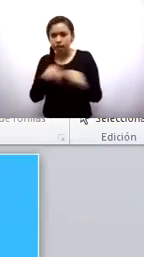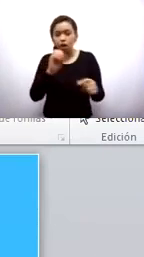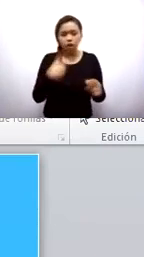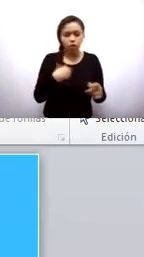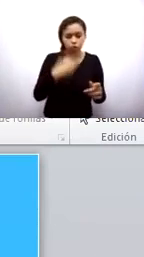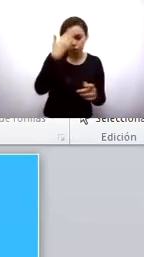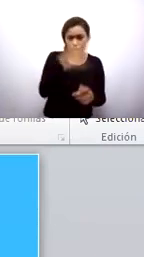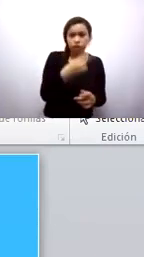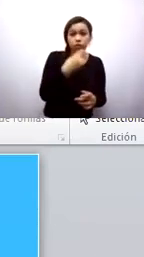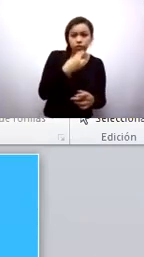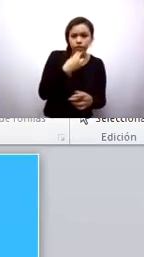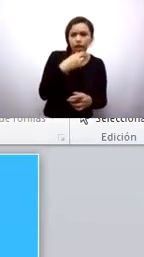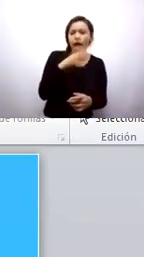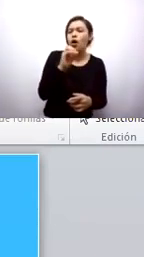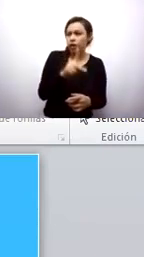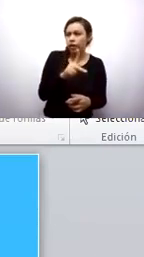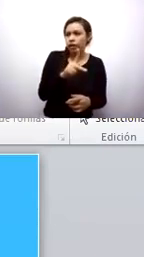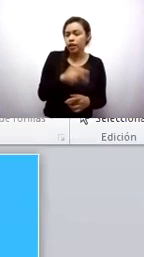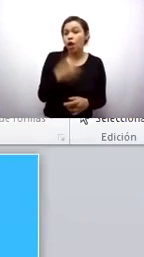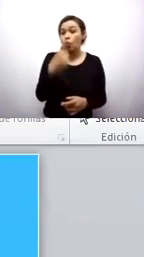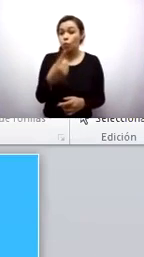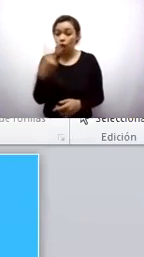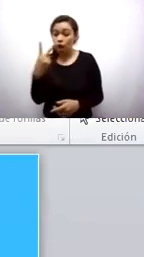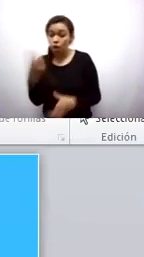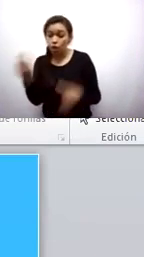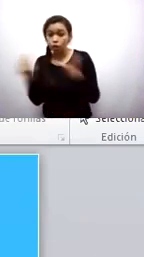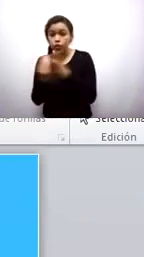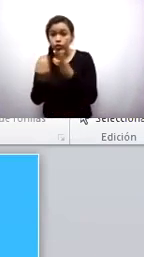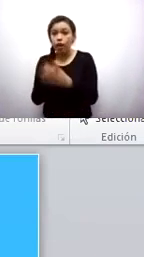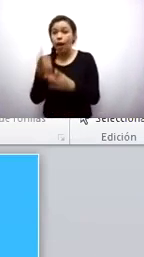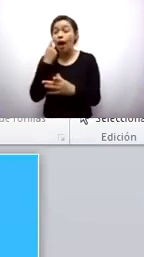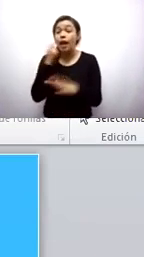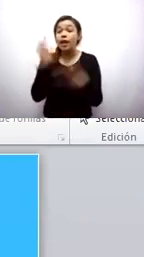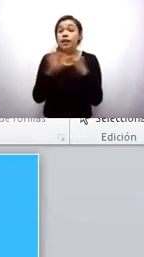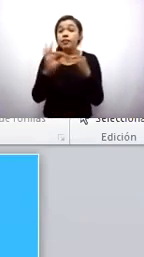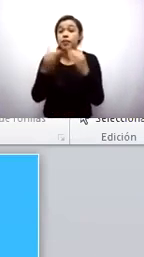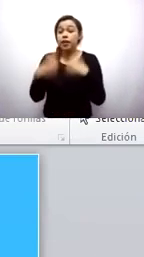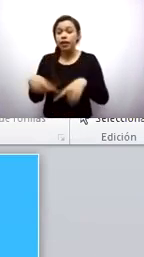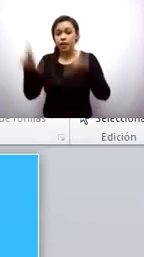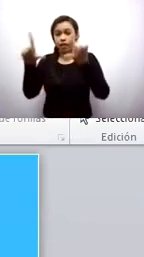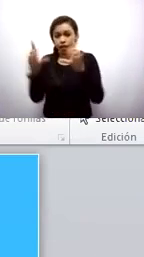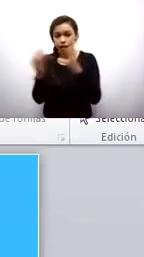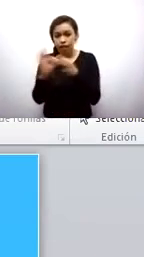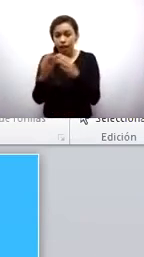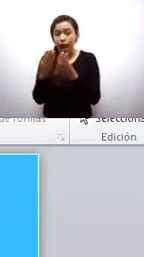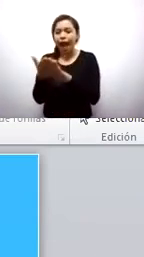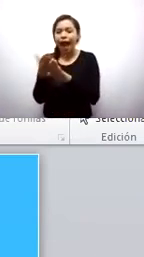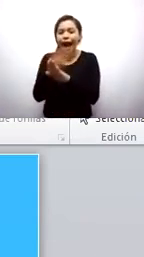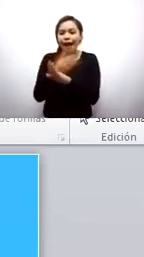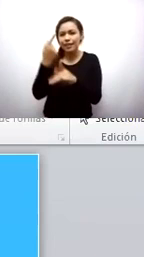pues bueno, tener 1 o 2 sesiones antes de cómo se utiliza la plataforma, antes de entrar de lleno